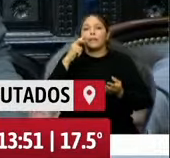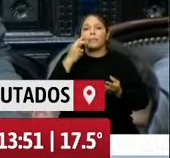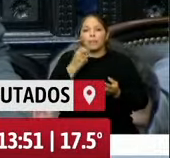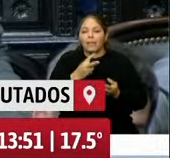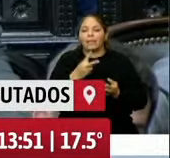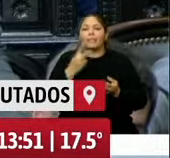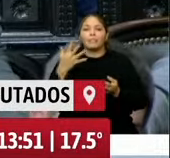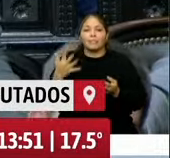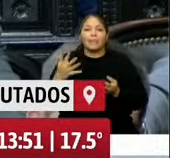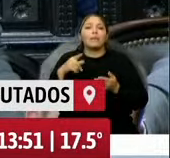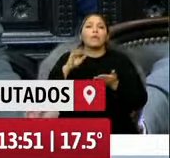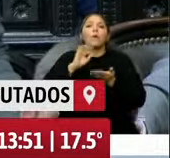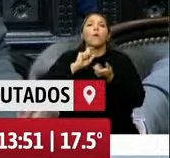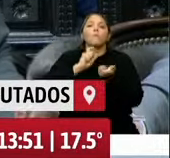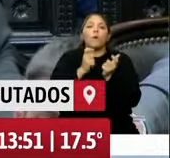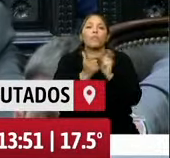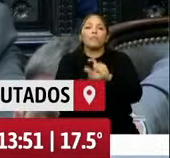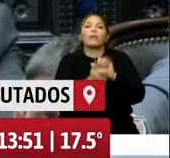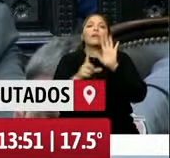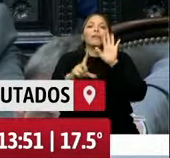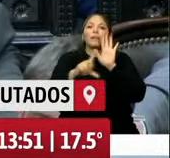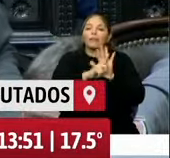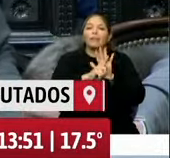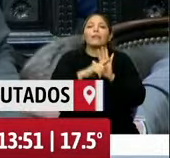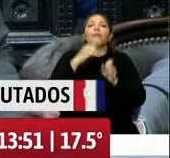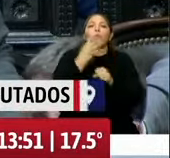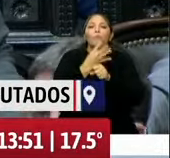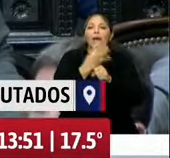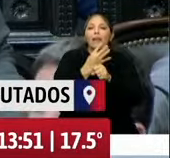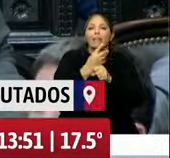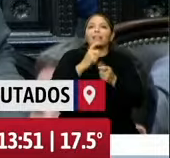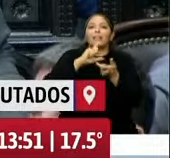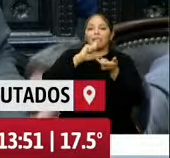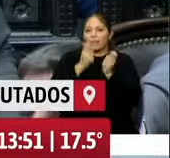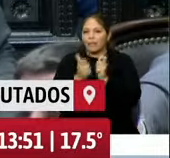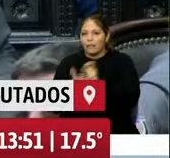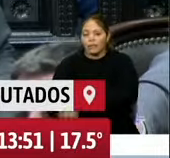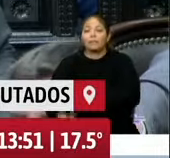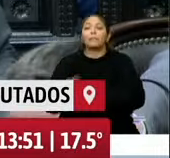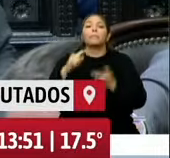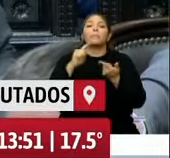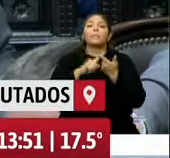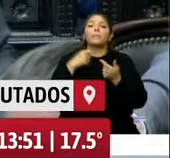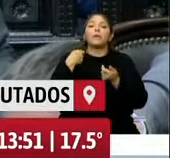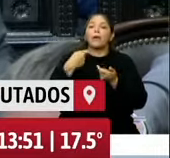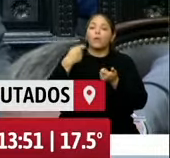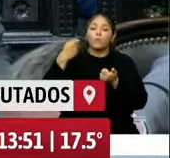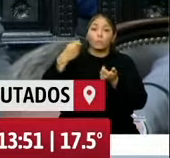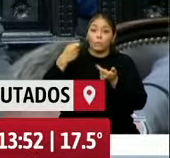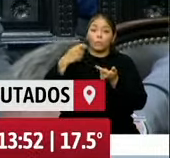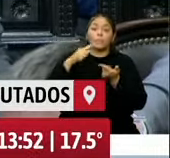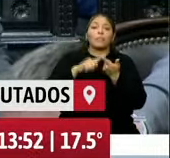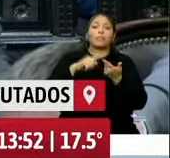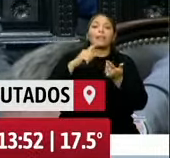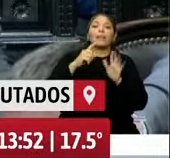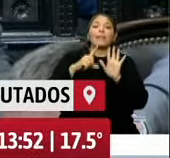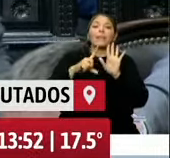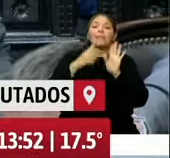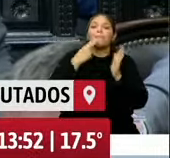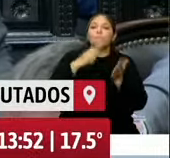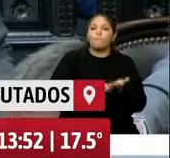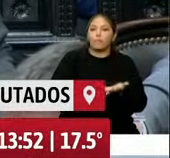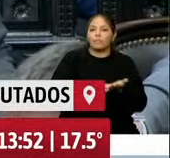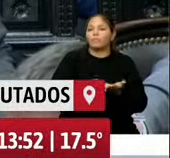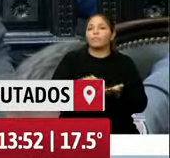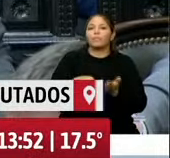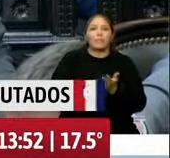mucho sustento por lo menos sin poder explicarlos o desarrollarlos y sin que estén sujetos a estadísticas oficiales que hayamos conocido eh